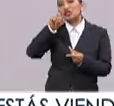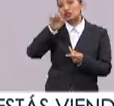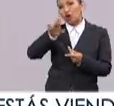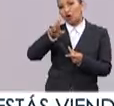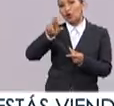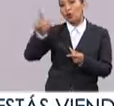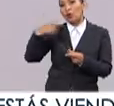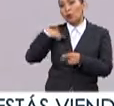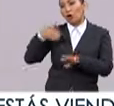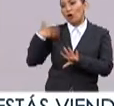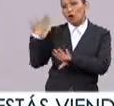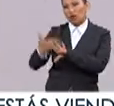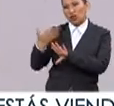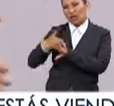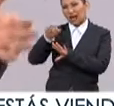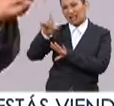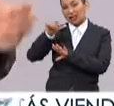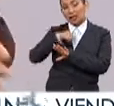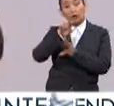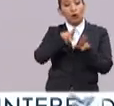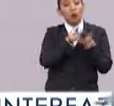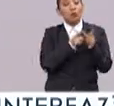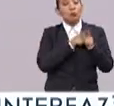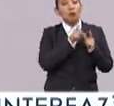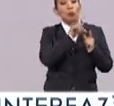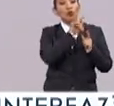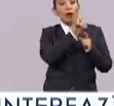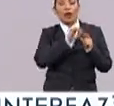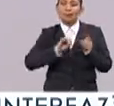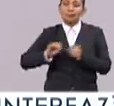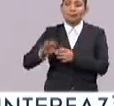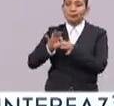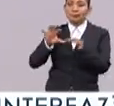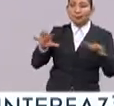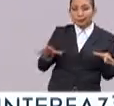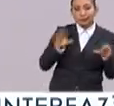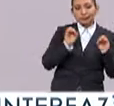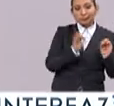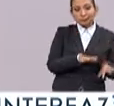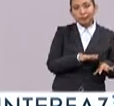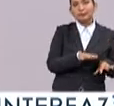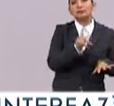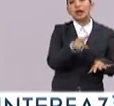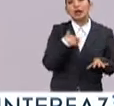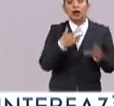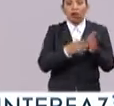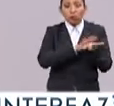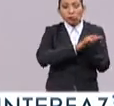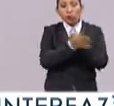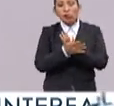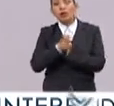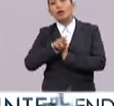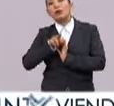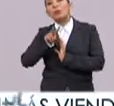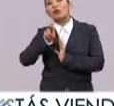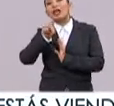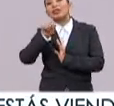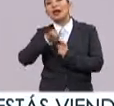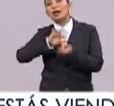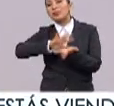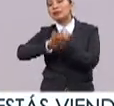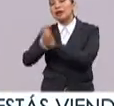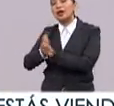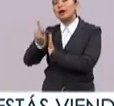después del golpe a excélsior bueno el grupo de plural solidario deja la publicación nace vuelta después nace el